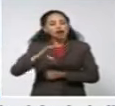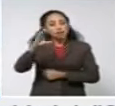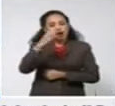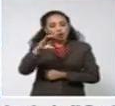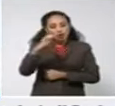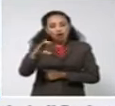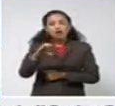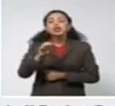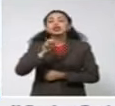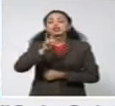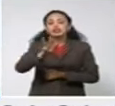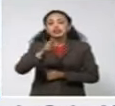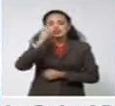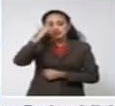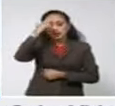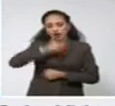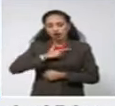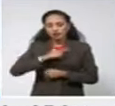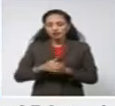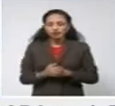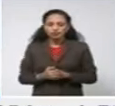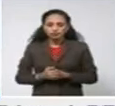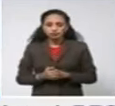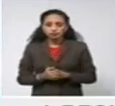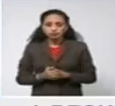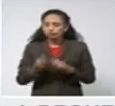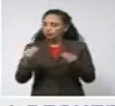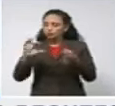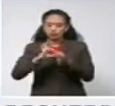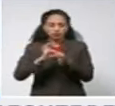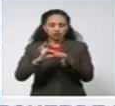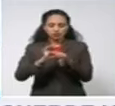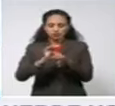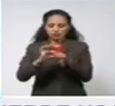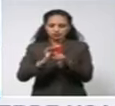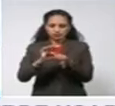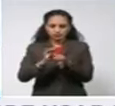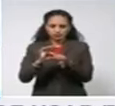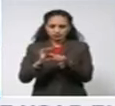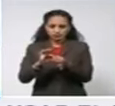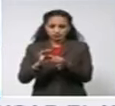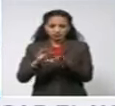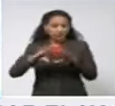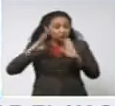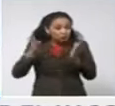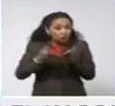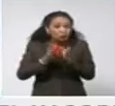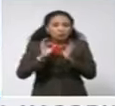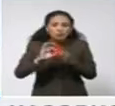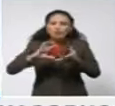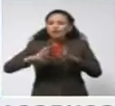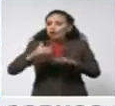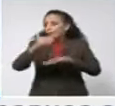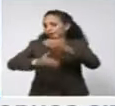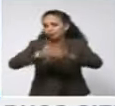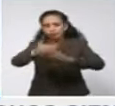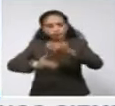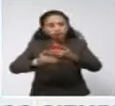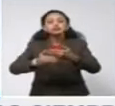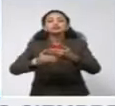de Ávila, en estado crítico, con los cuales se aplican todos los protocolos de tratamiento, y